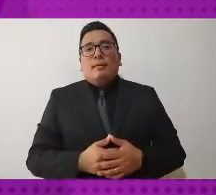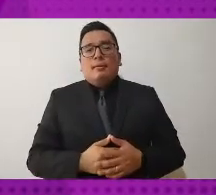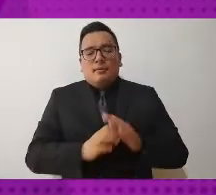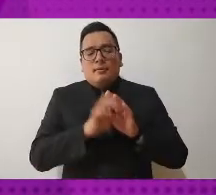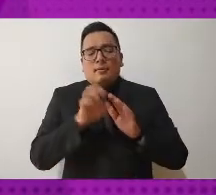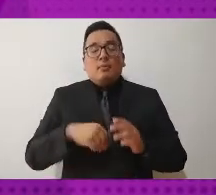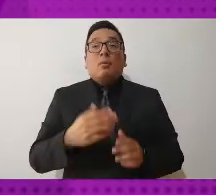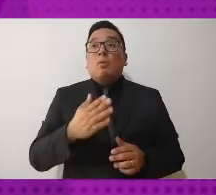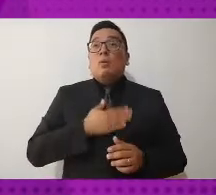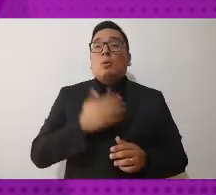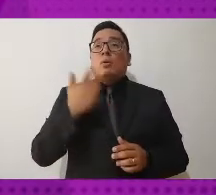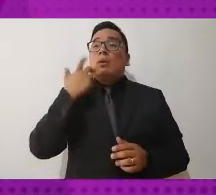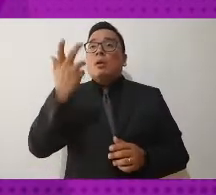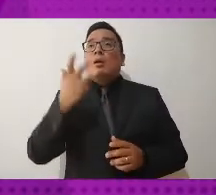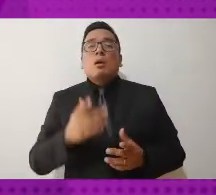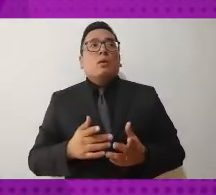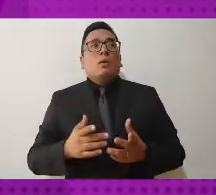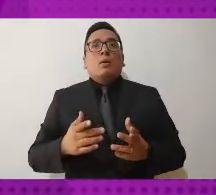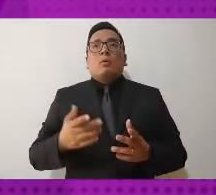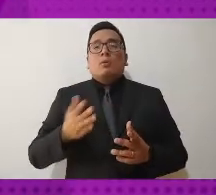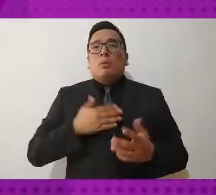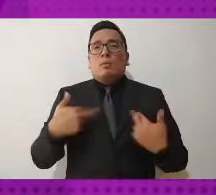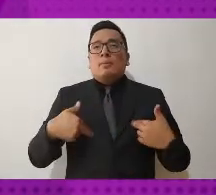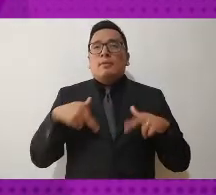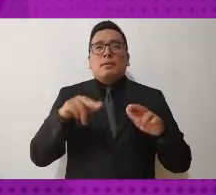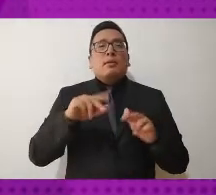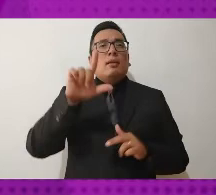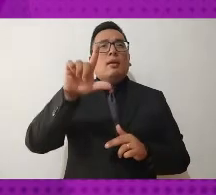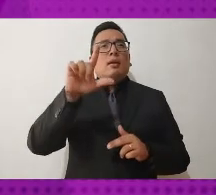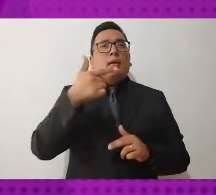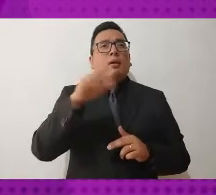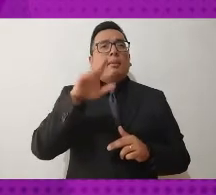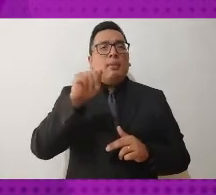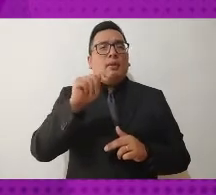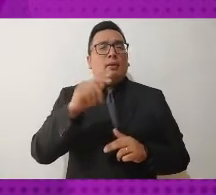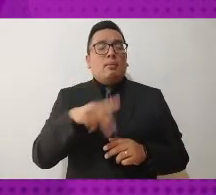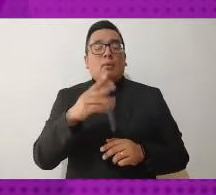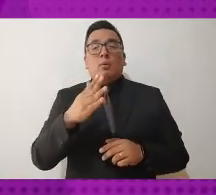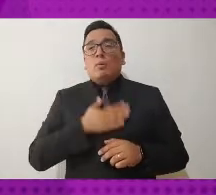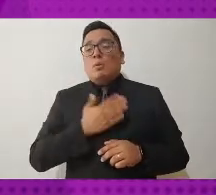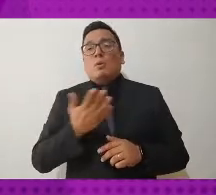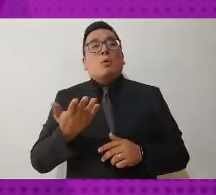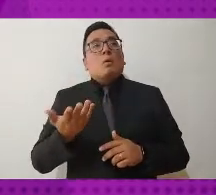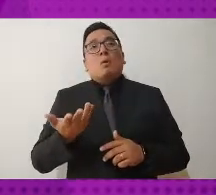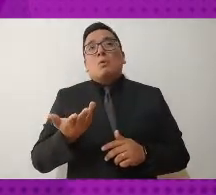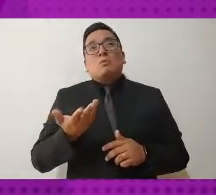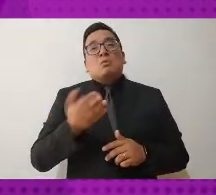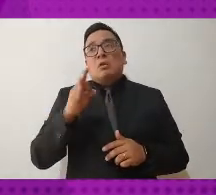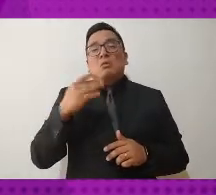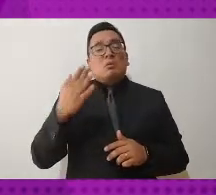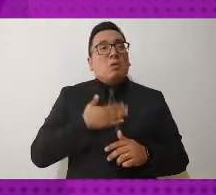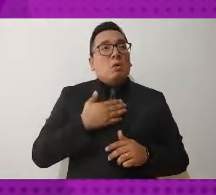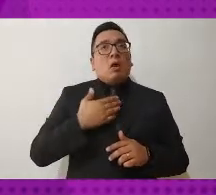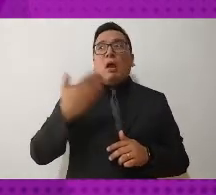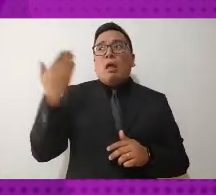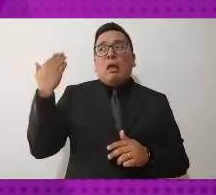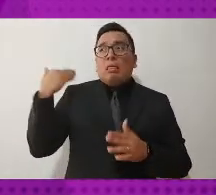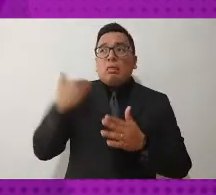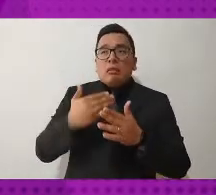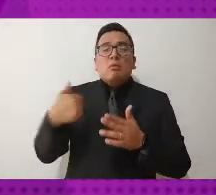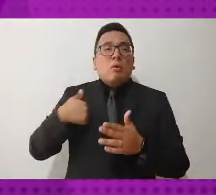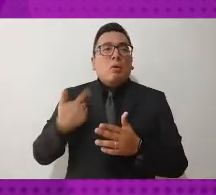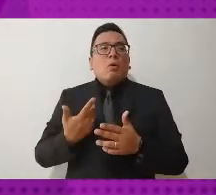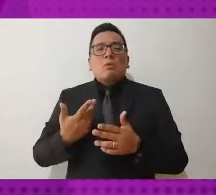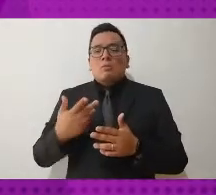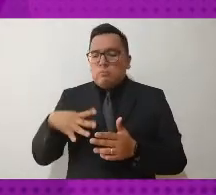parte de la comunidad o de la acción afirmativa lgbt y llevo Pues no sé tanto trabajo previo hecho sabes